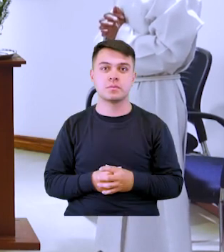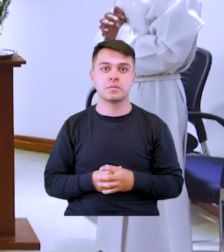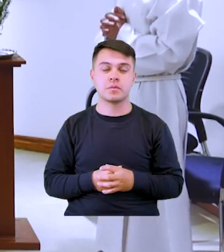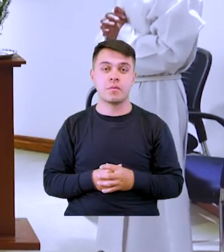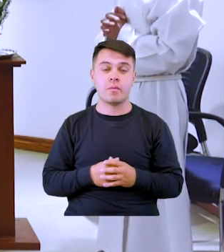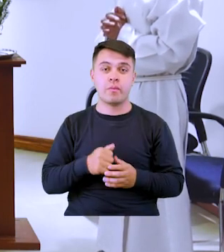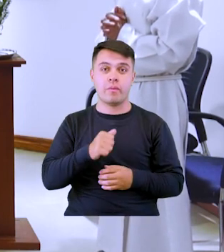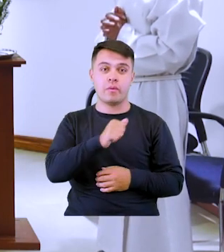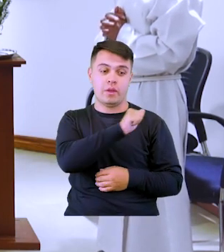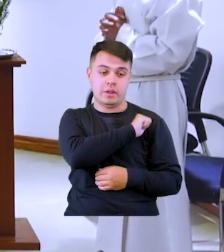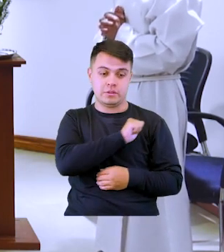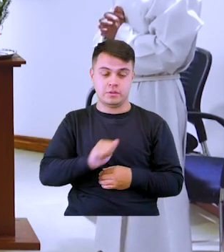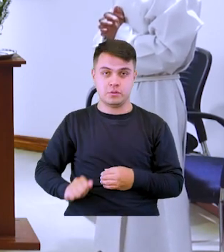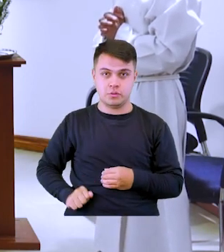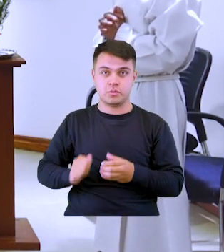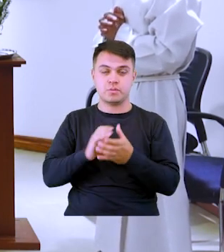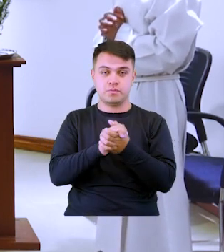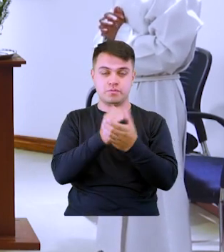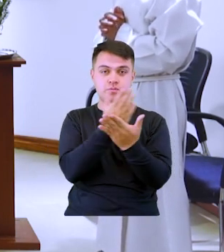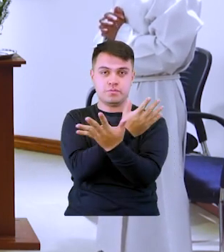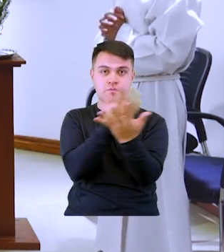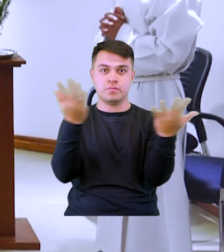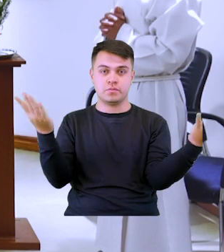El Señor esté con ustedes.